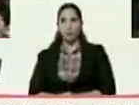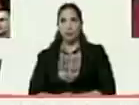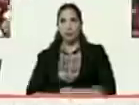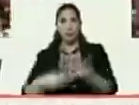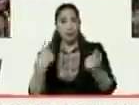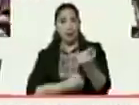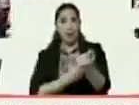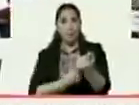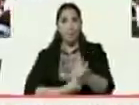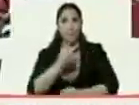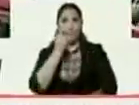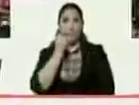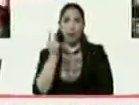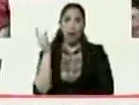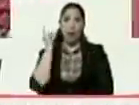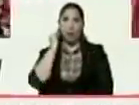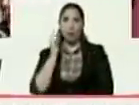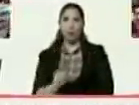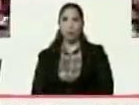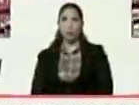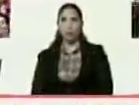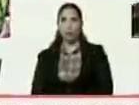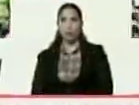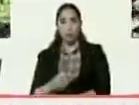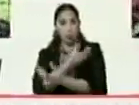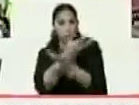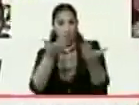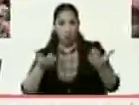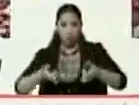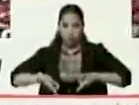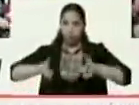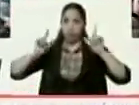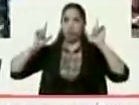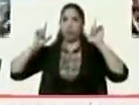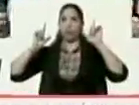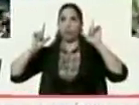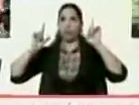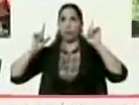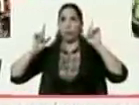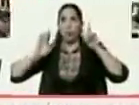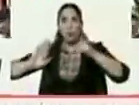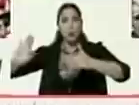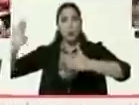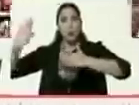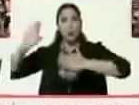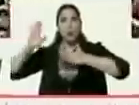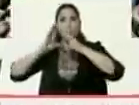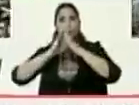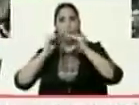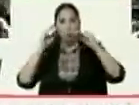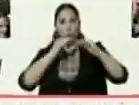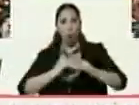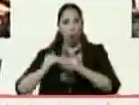Hermanos y hermanas, si ustedes me permiten, que nos juramentemos todos en